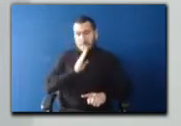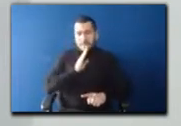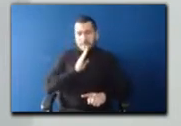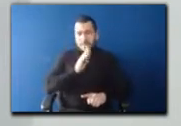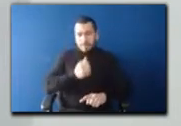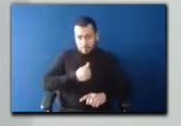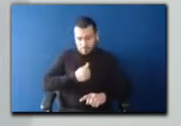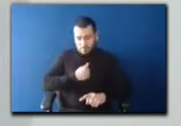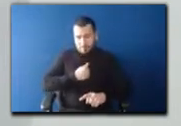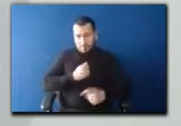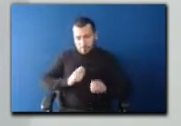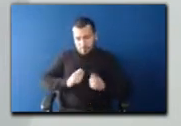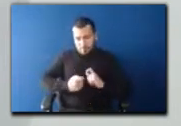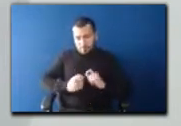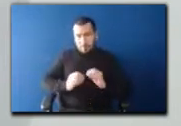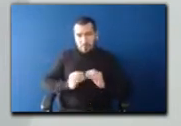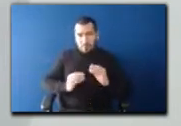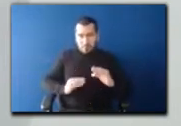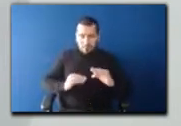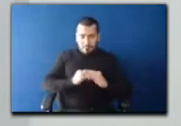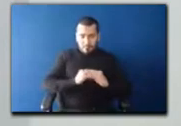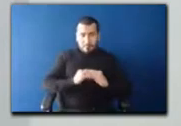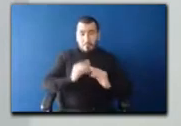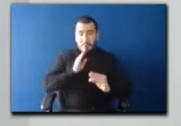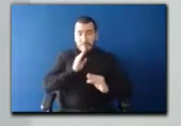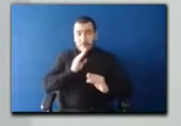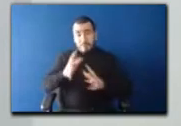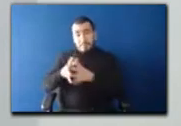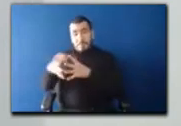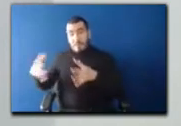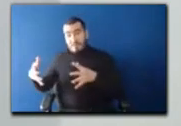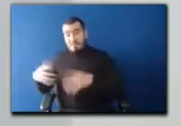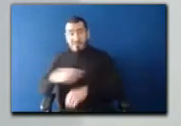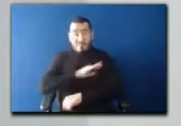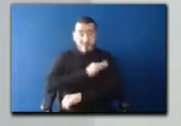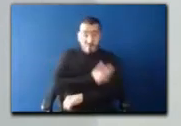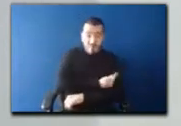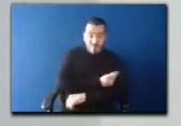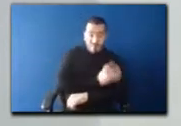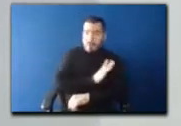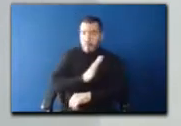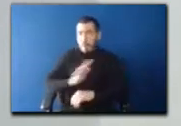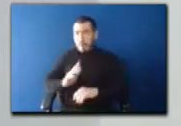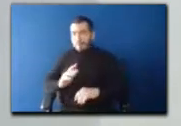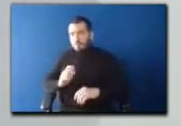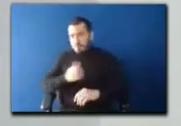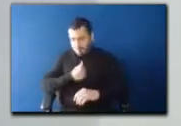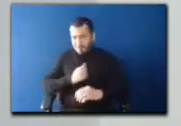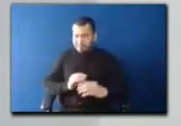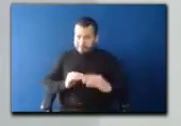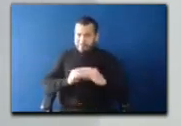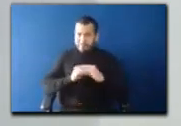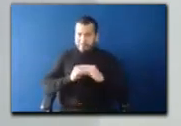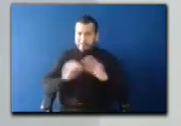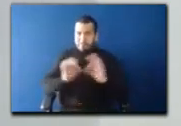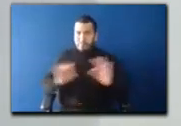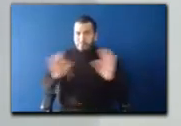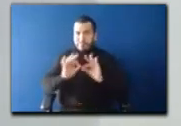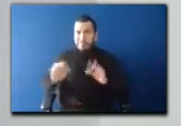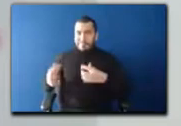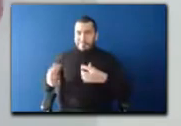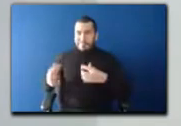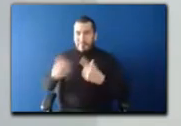adapta, no el más grande, no el más fuerte. Entonces, si el sistema financiero, como lo conocemos hoy en día, va a transformarse a un esquema donde cada